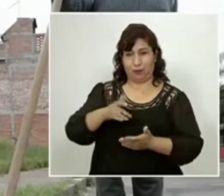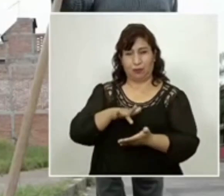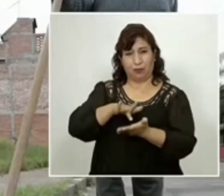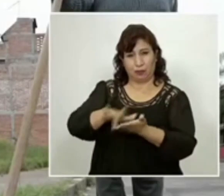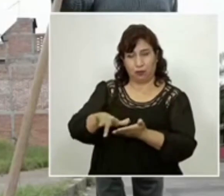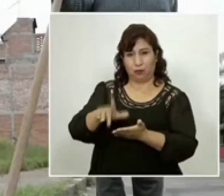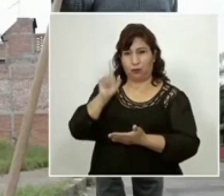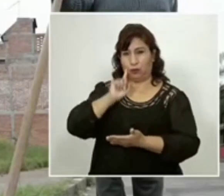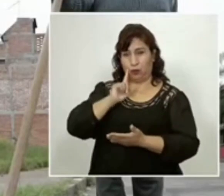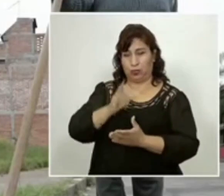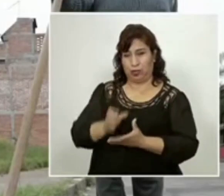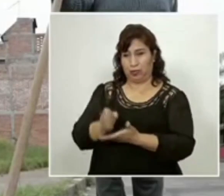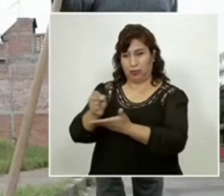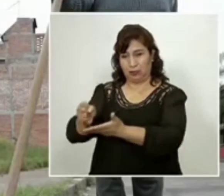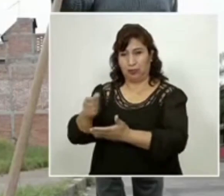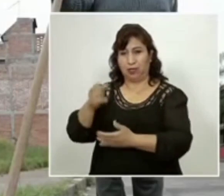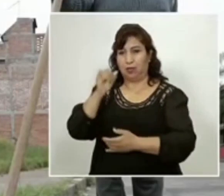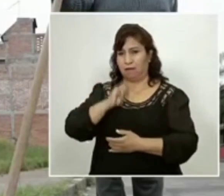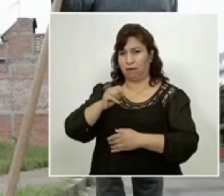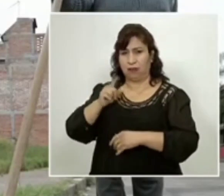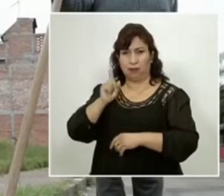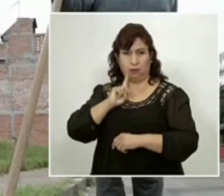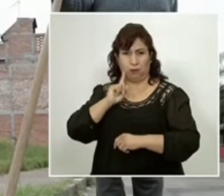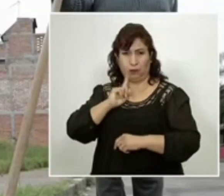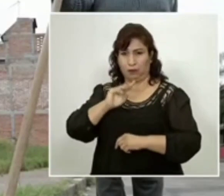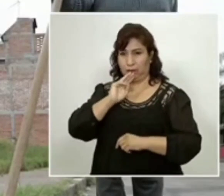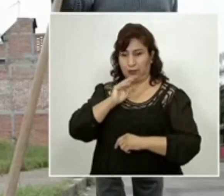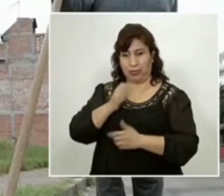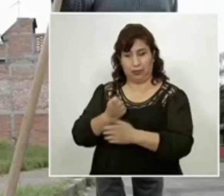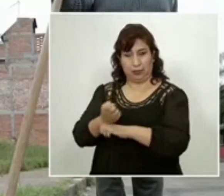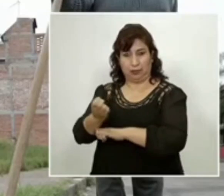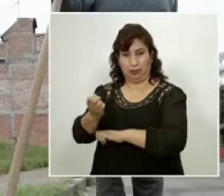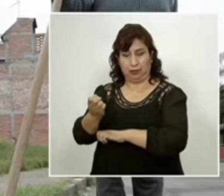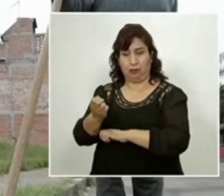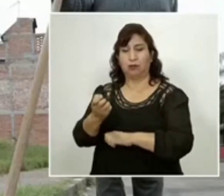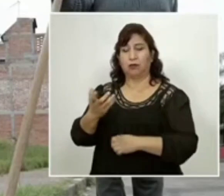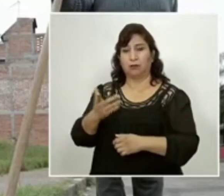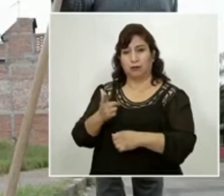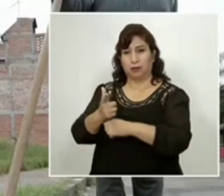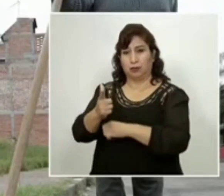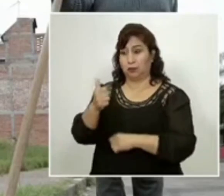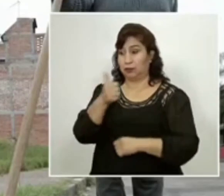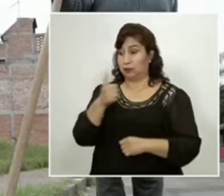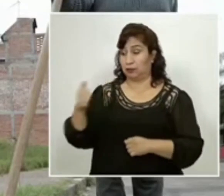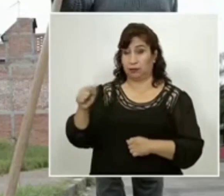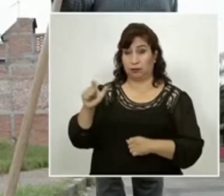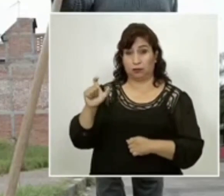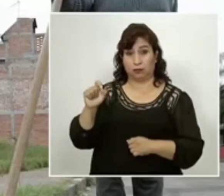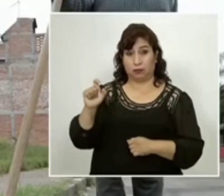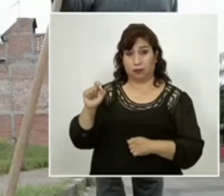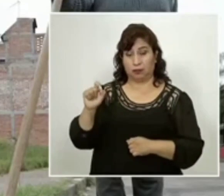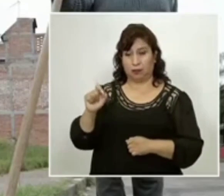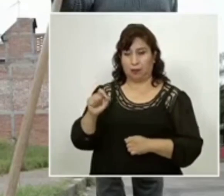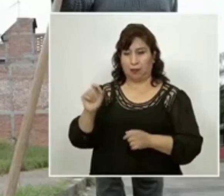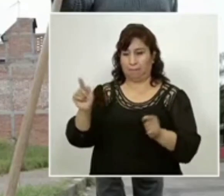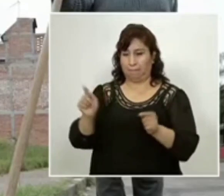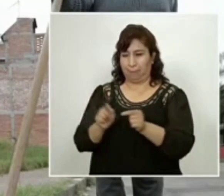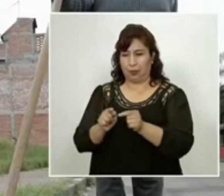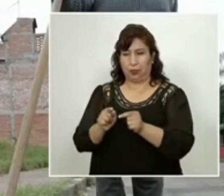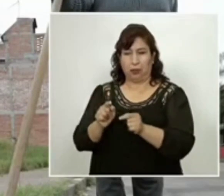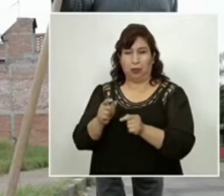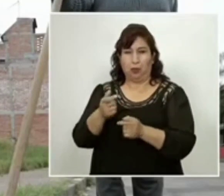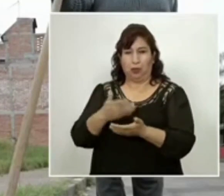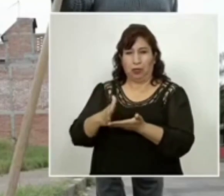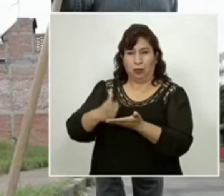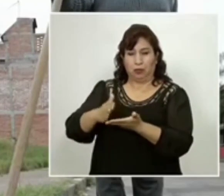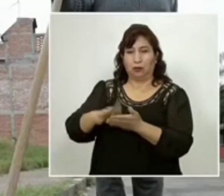las mujeres jefas de familia en el estado, se han otorgado 620 microcréditos, conocidos como